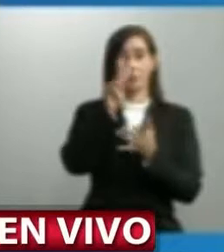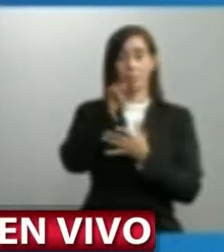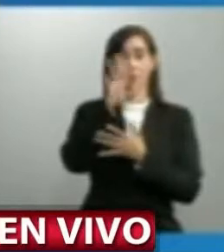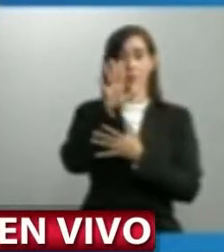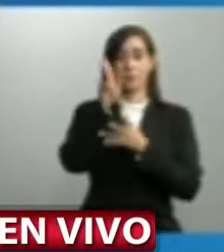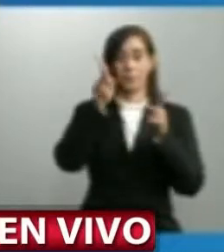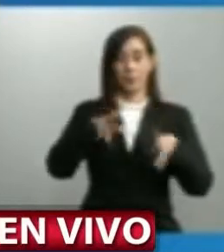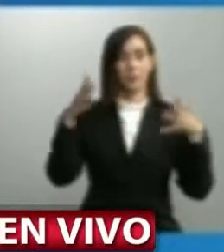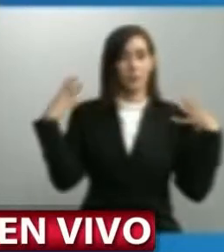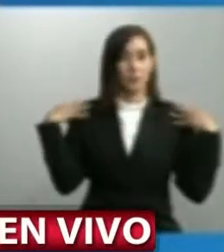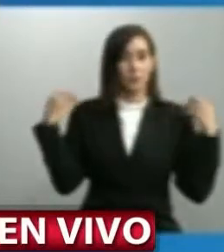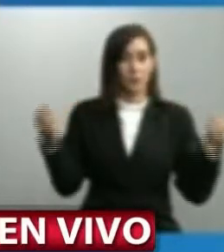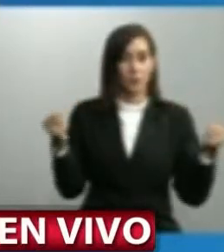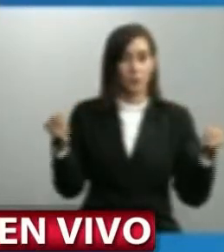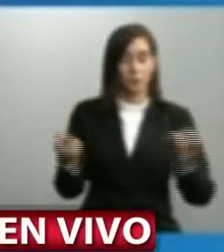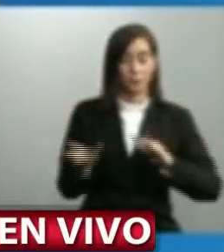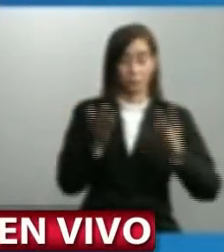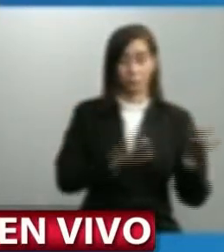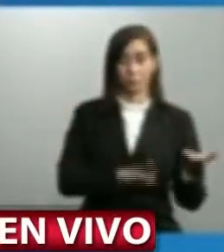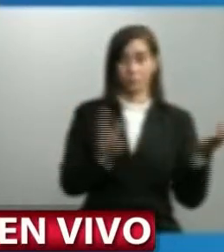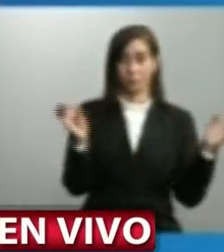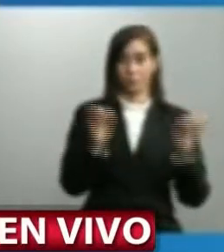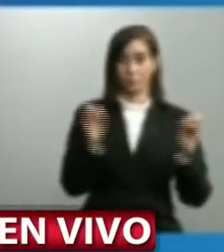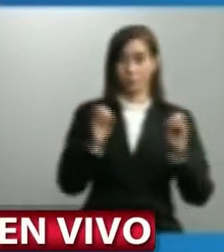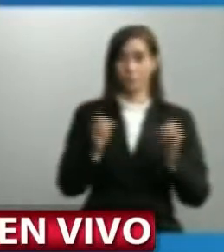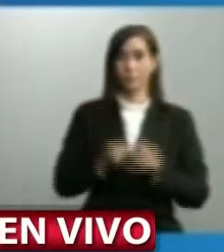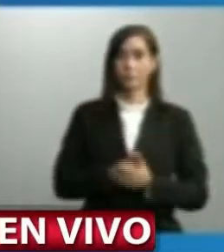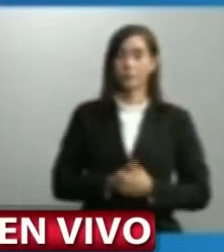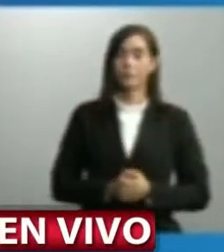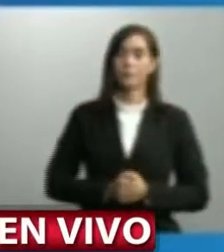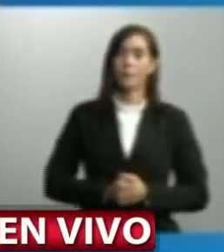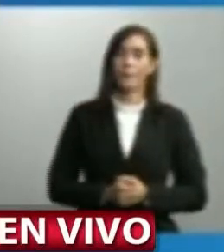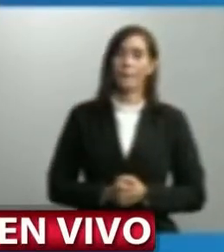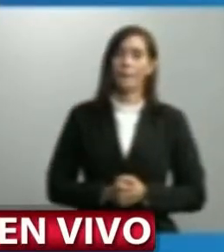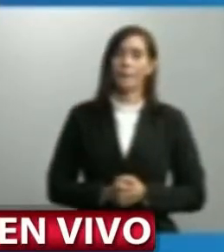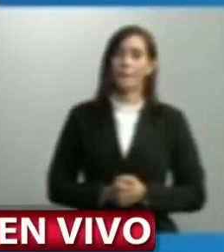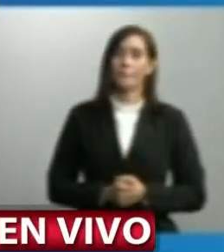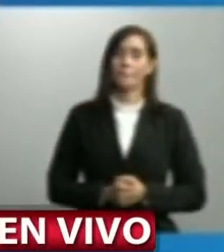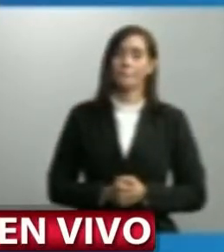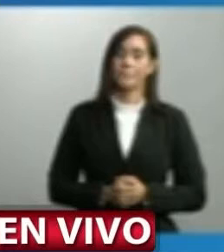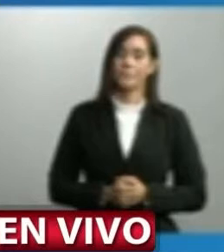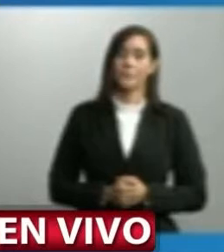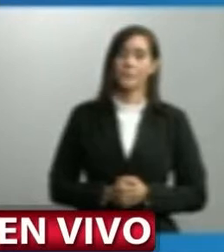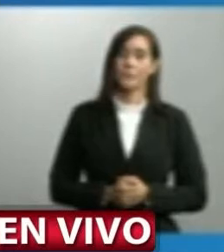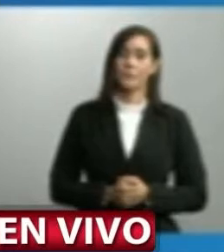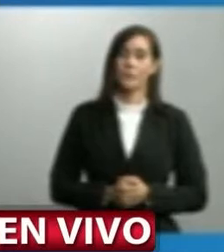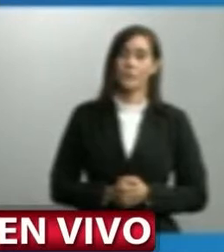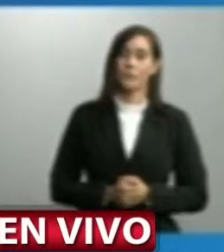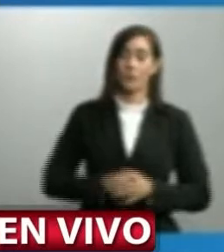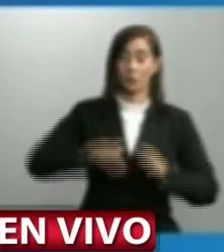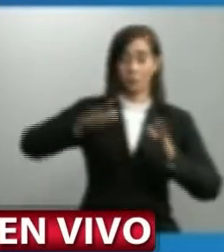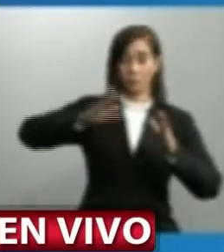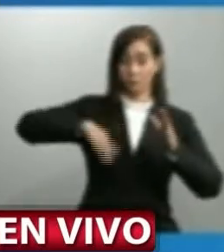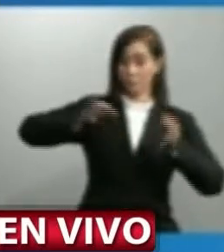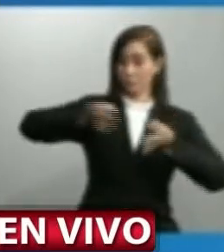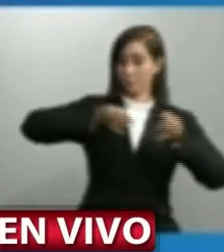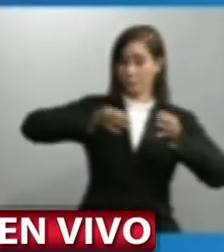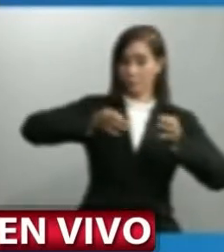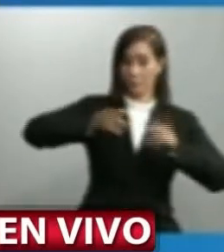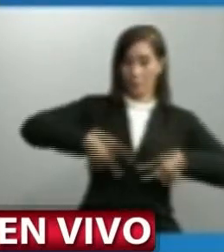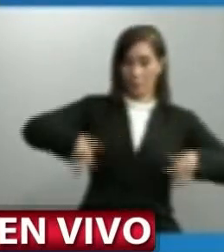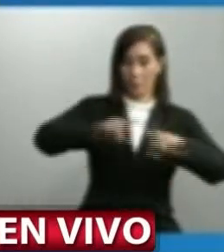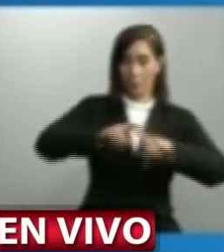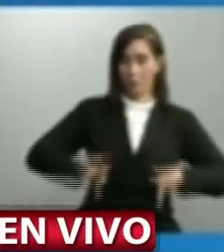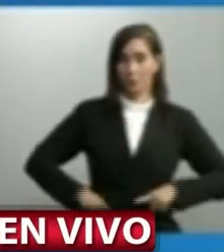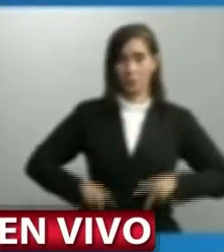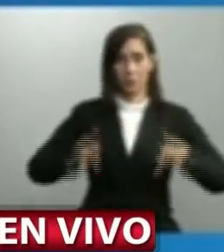1,825 recuperados, 0 fallecimientos. No especificado por lugar de